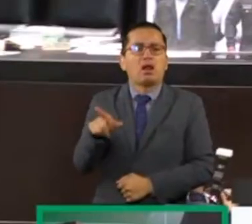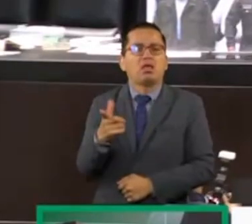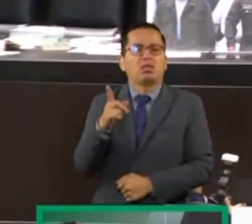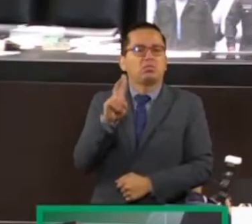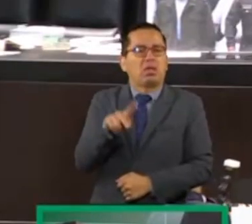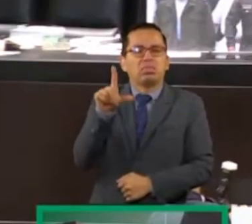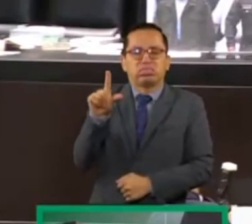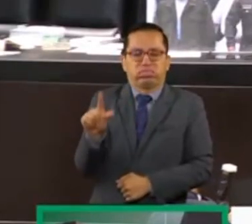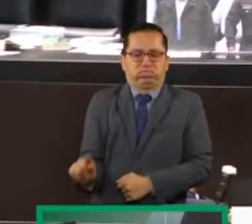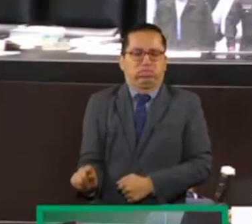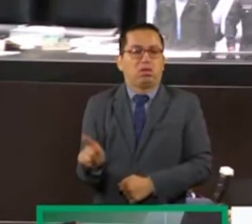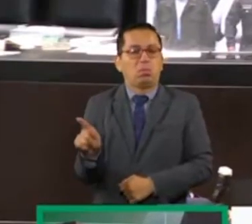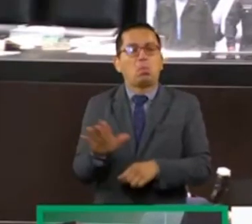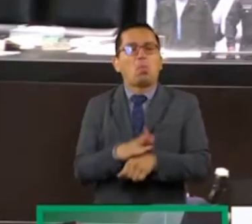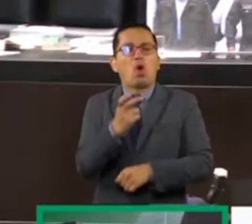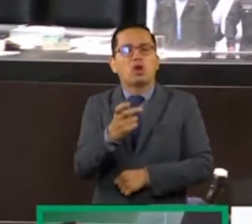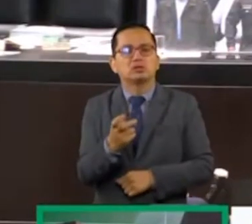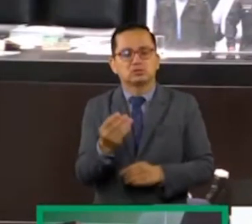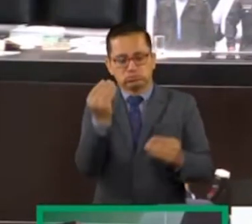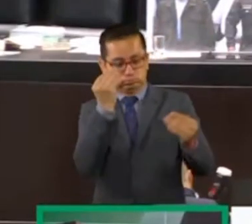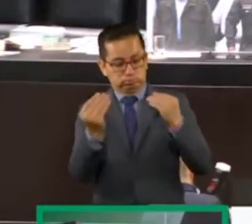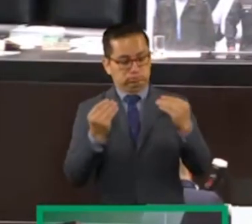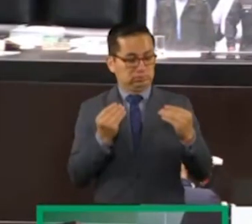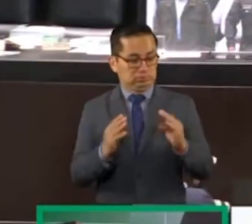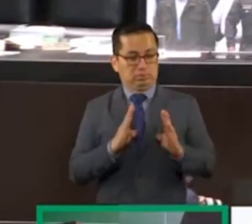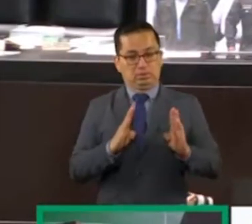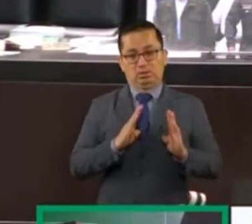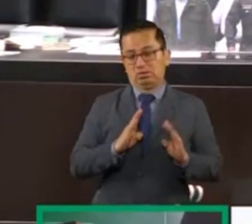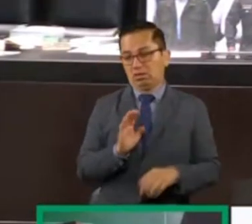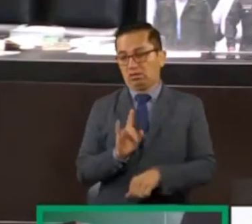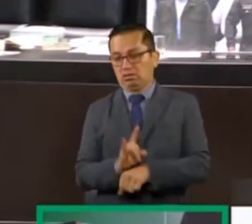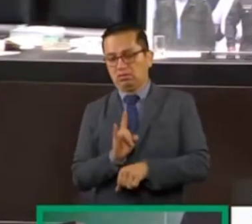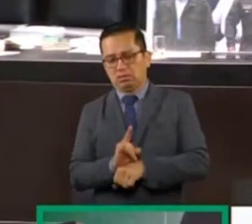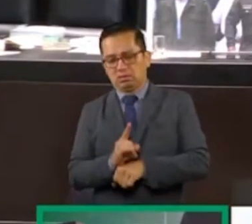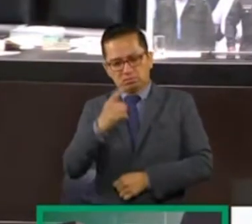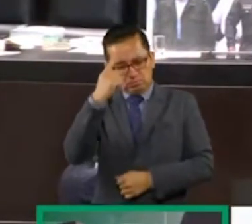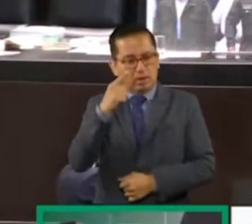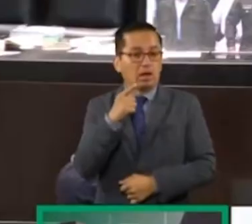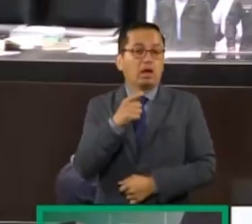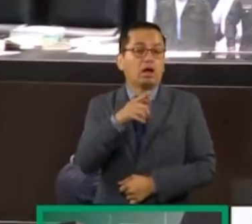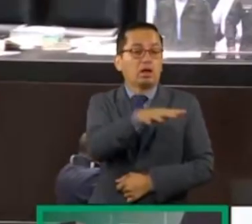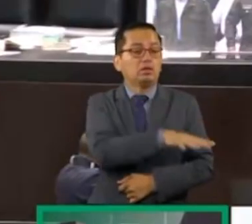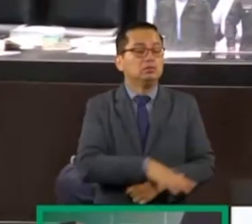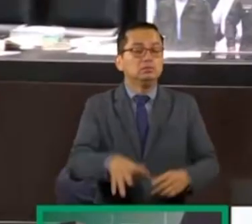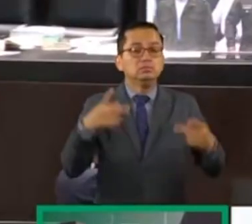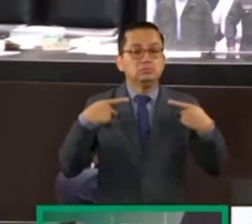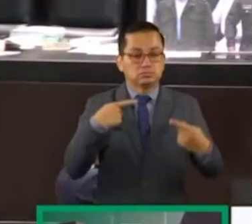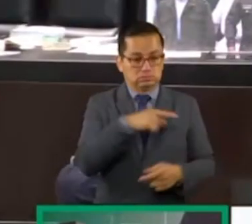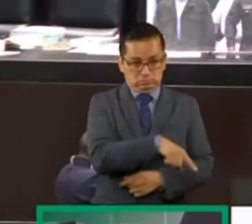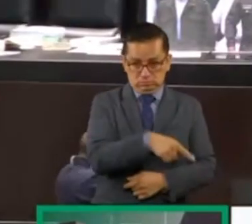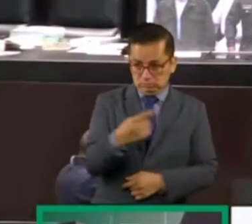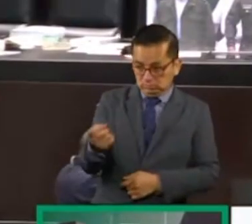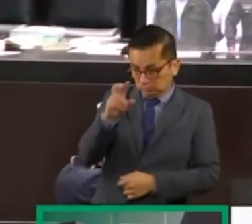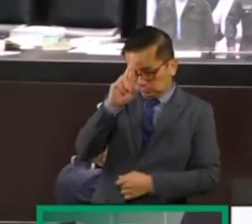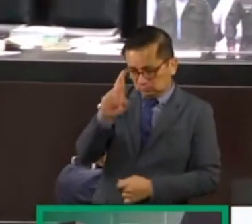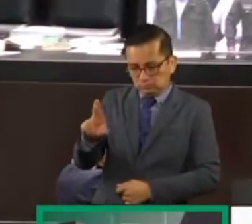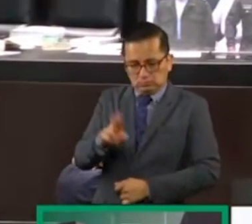militar, siquiera para que el pueblo de México, según él, le brindara algo de